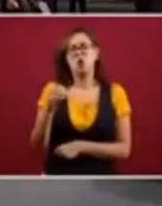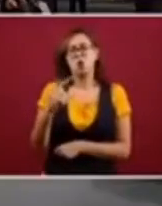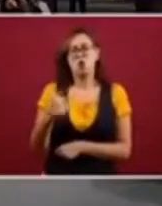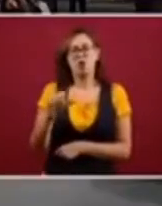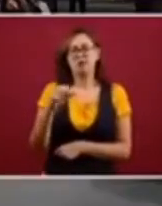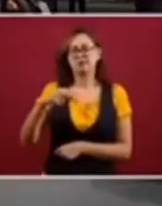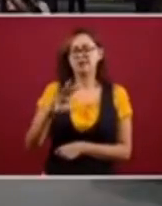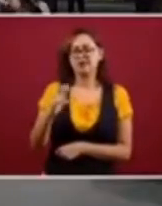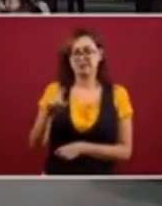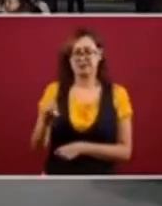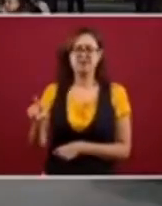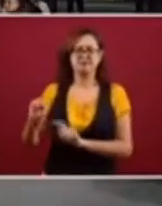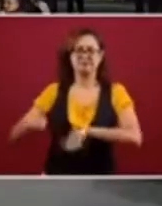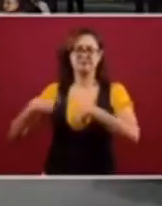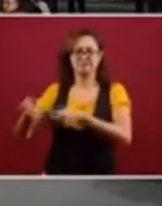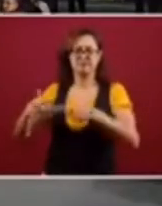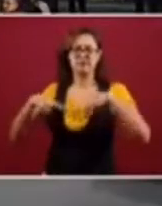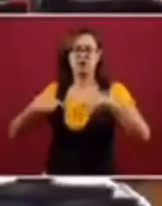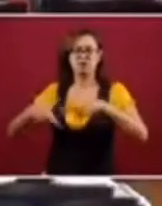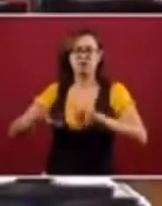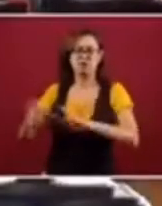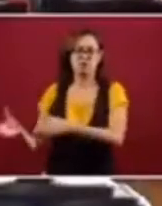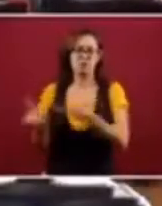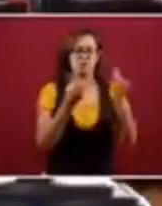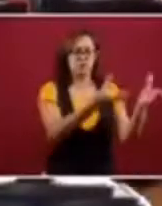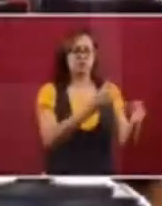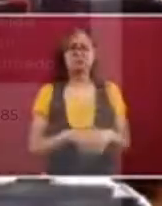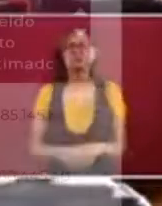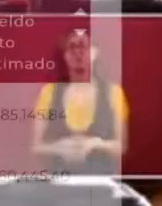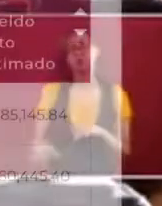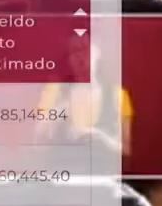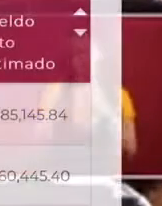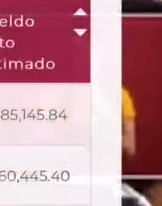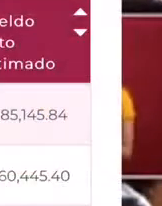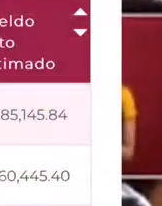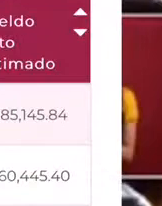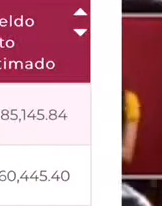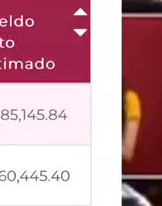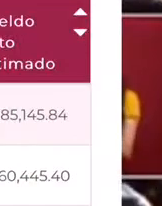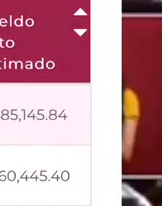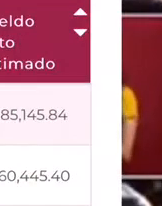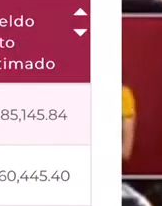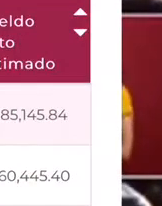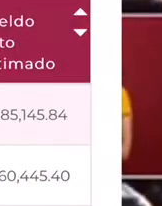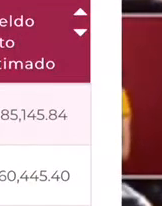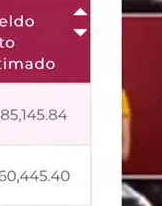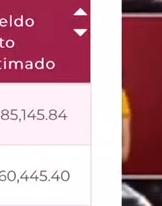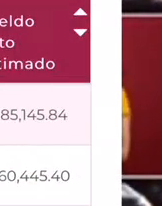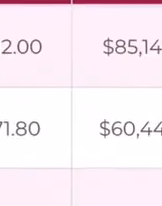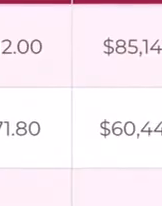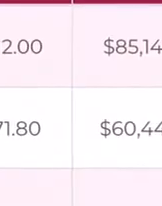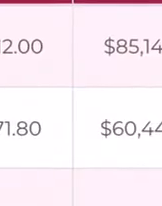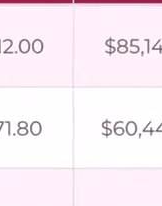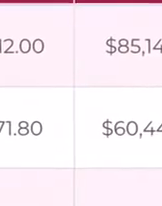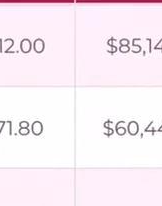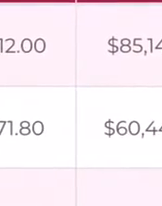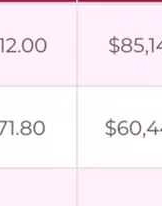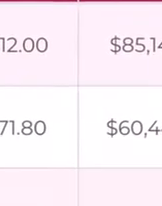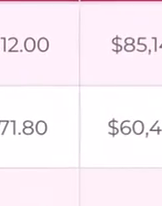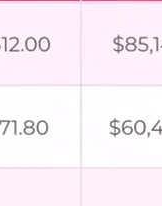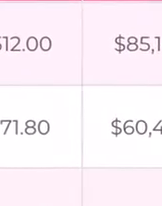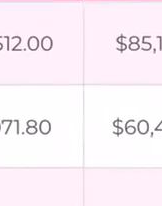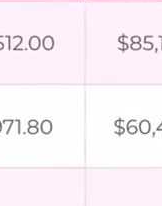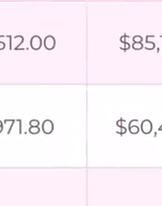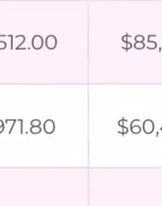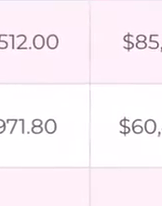por último presidente hoy aprovechando que está la secretaria de irma eréndira sandoval los últimos dos días el ex presidente felipe calderón la usada de